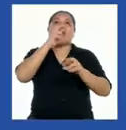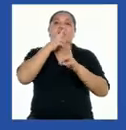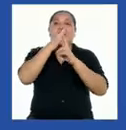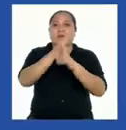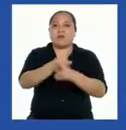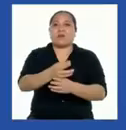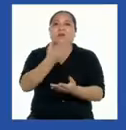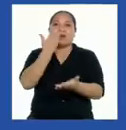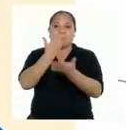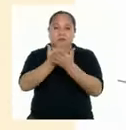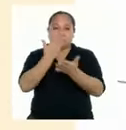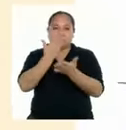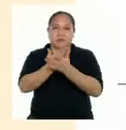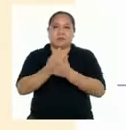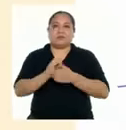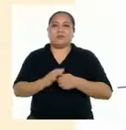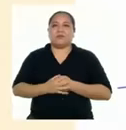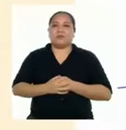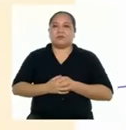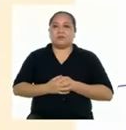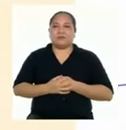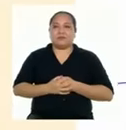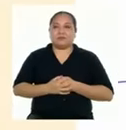sustentada.